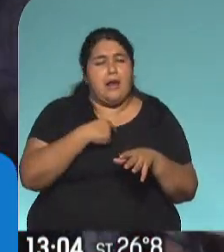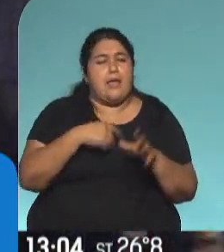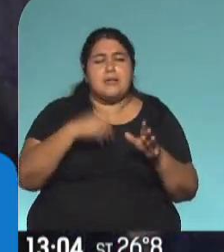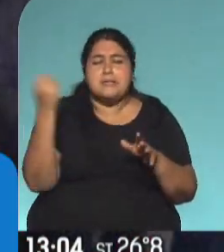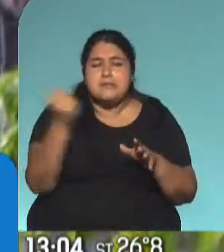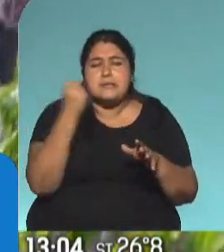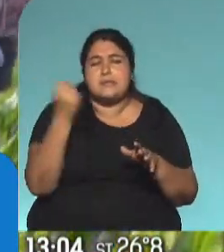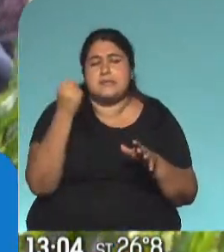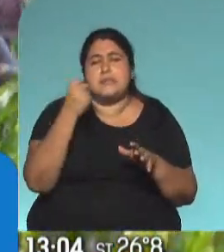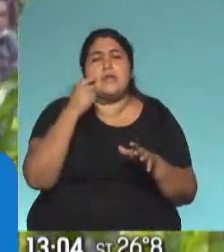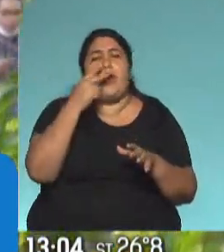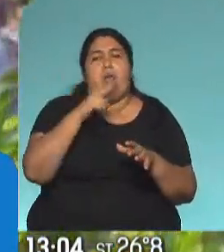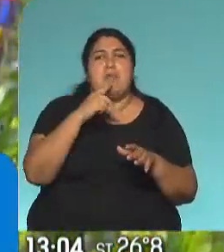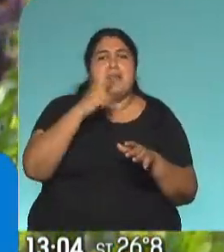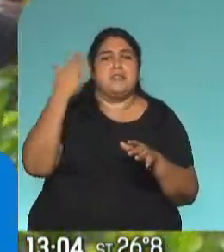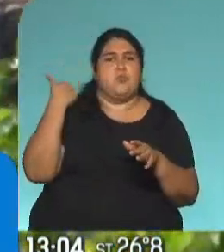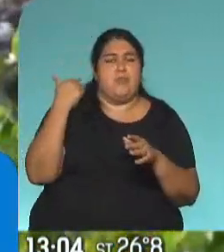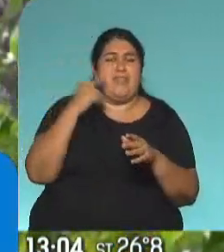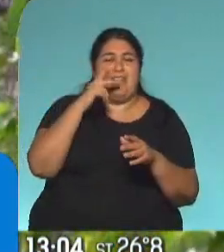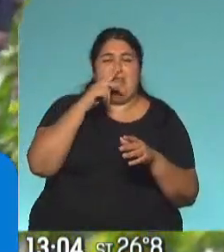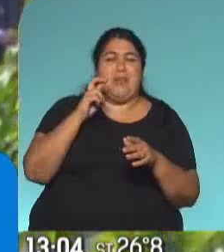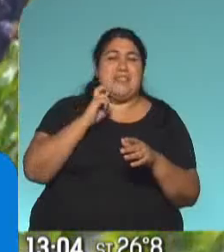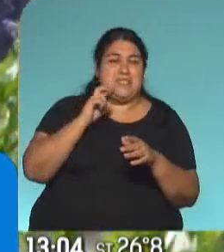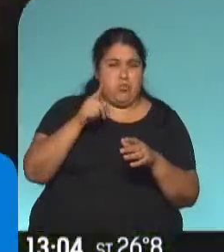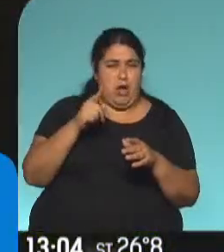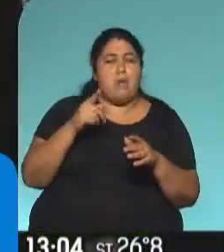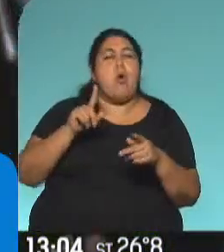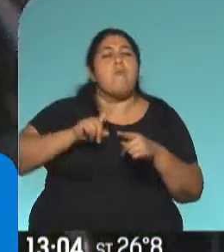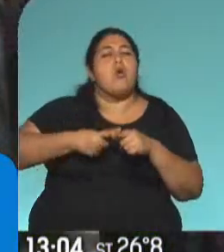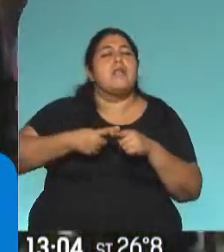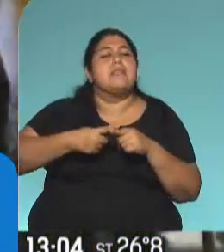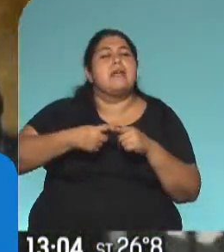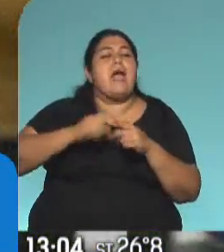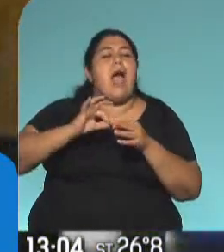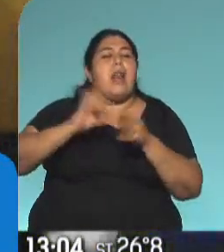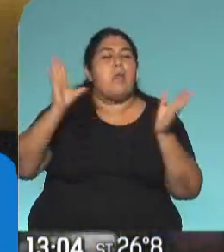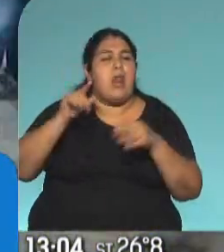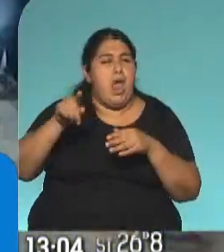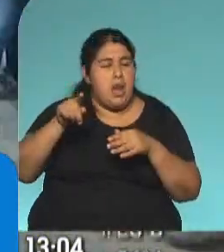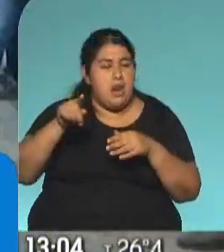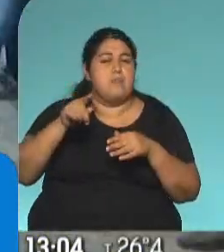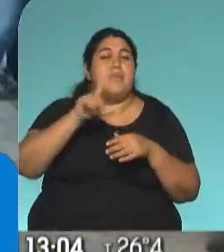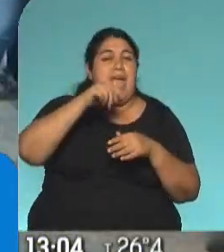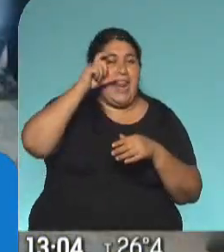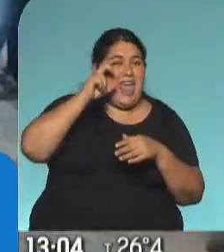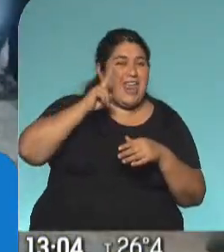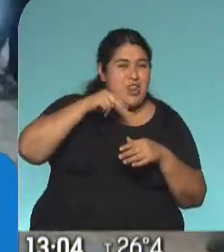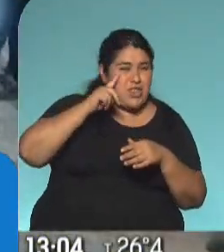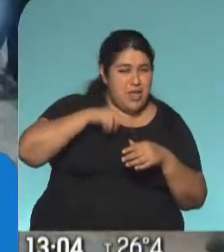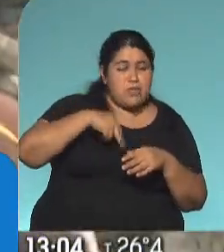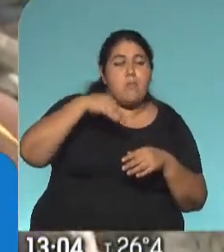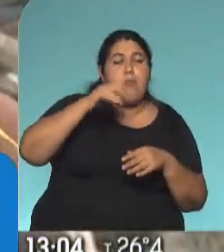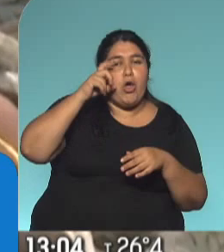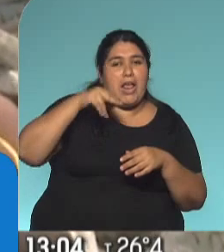de la revuelta de 2019 contra las políticas neoliberales de Lenín Moreno, que logró la suspensión de la eliminación de